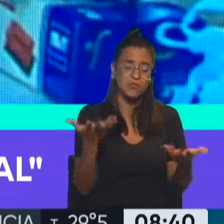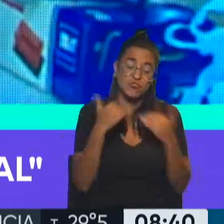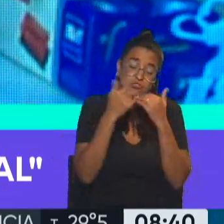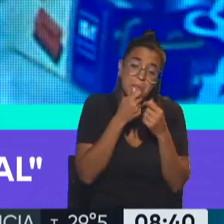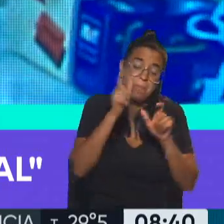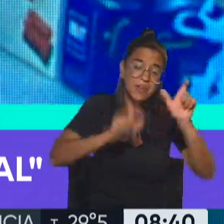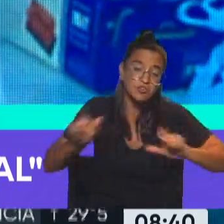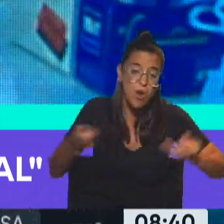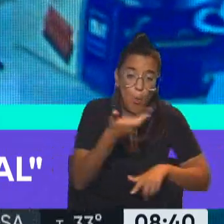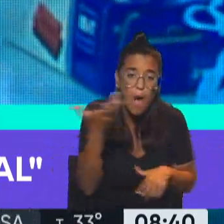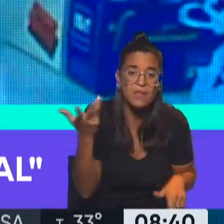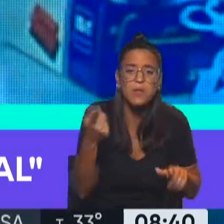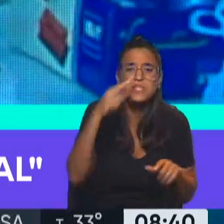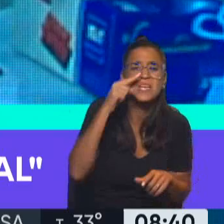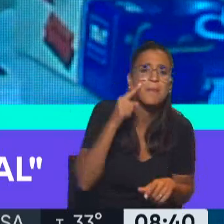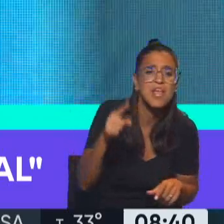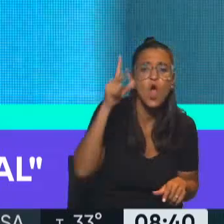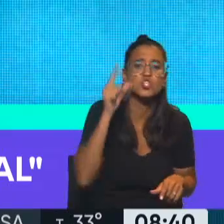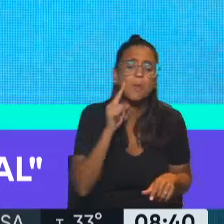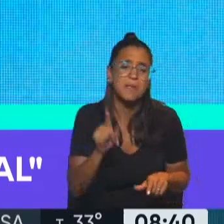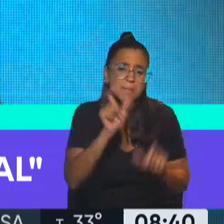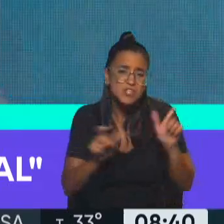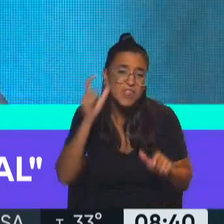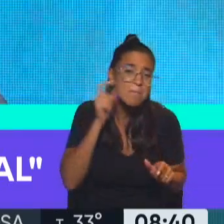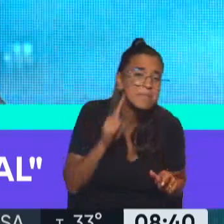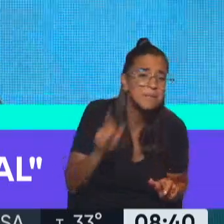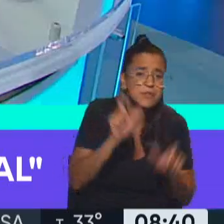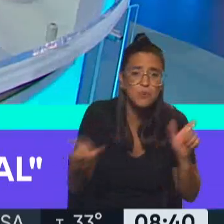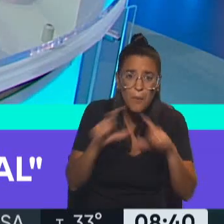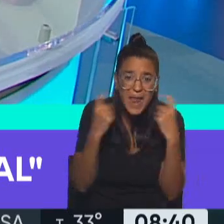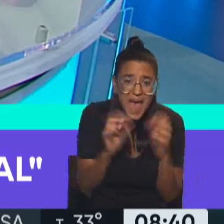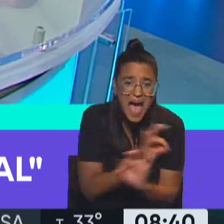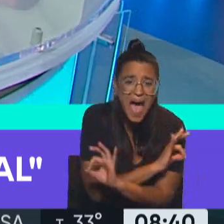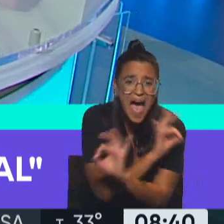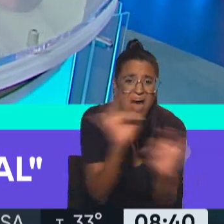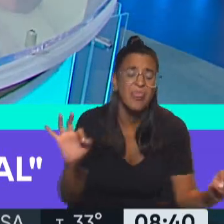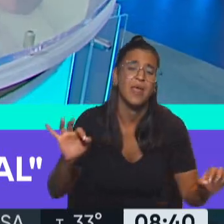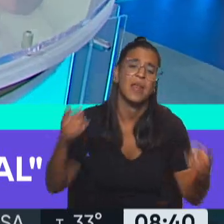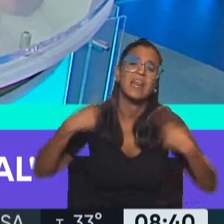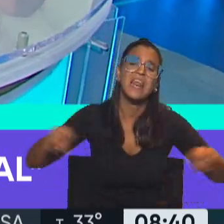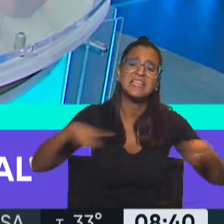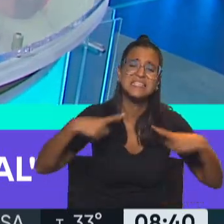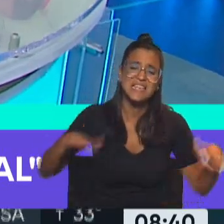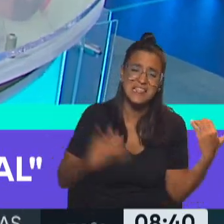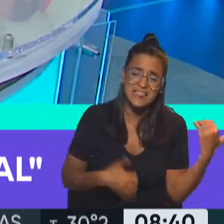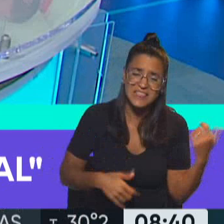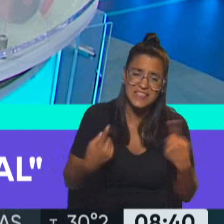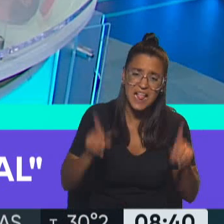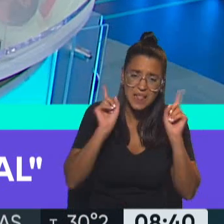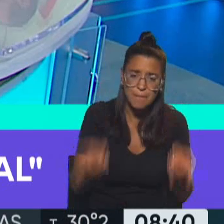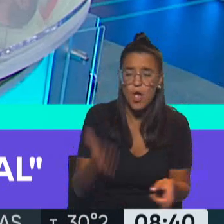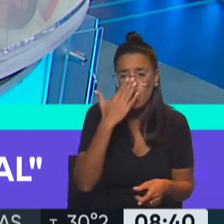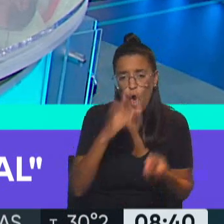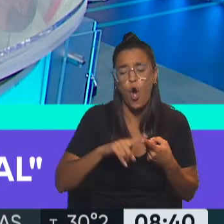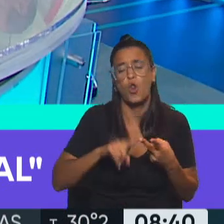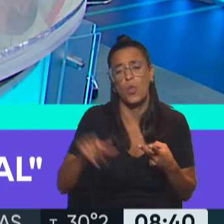esa tribuna, pero habría 7.000, 8.000 personas, 10.000 personas. No había un barbijo. Bueno, recitales también veíamos el fin de semana en Córdoba, también, en Mar